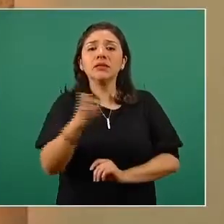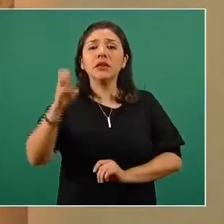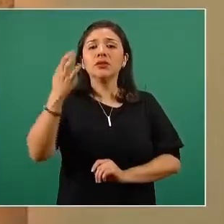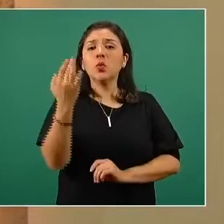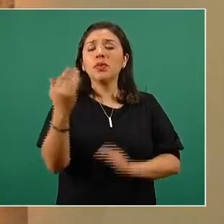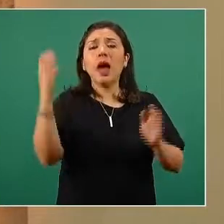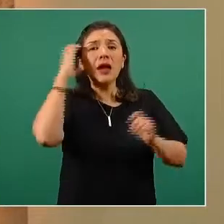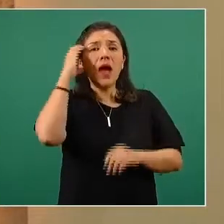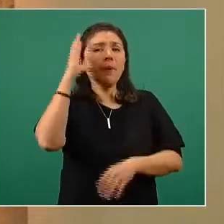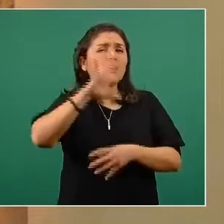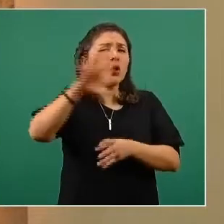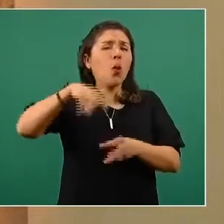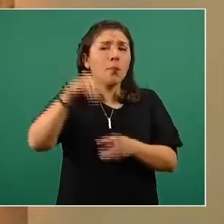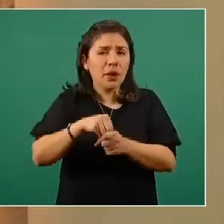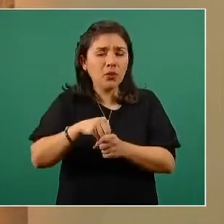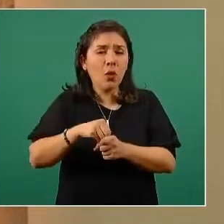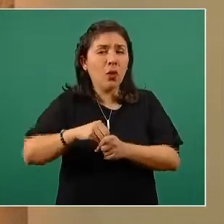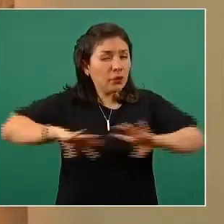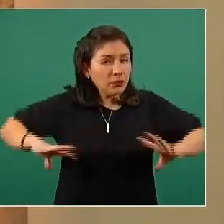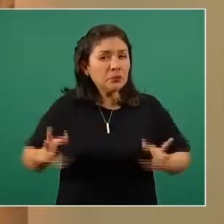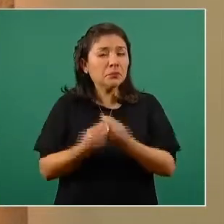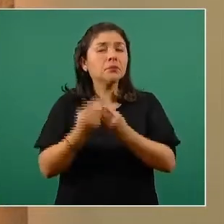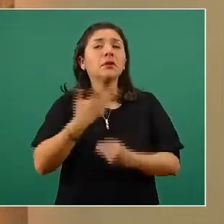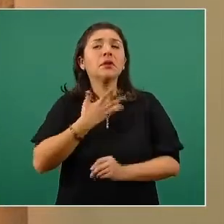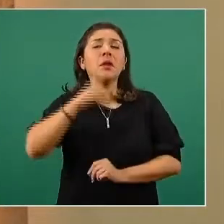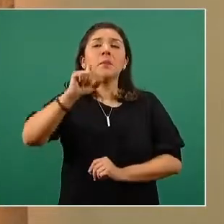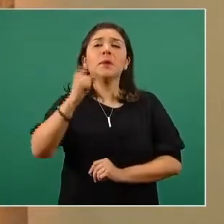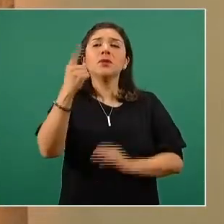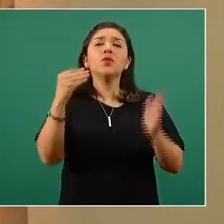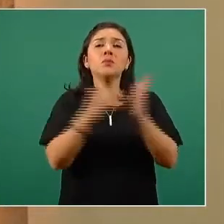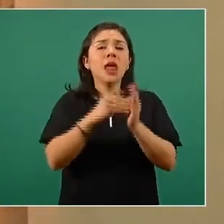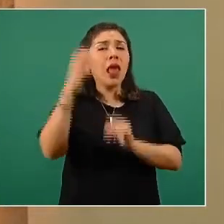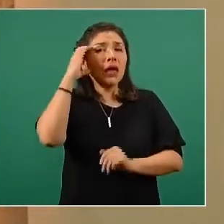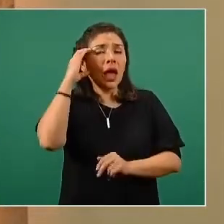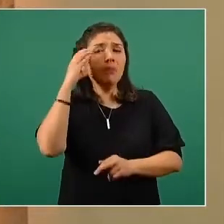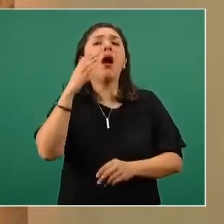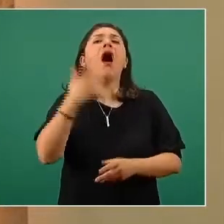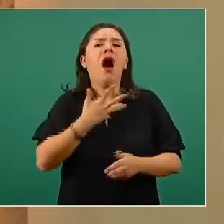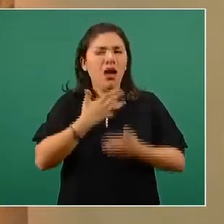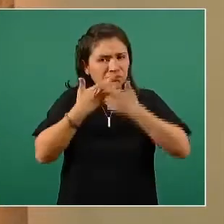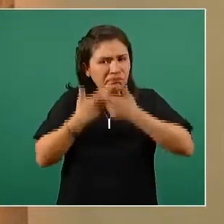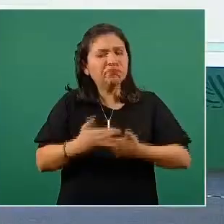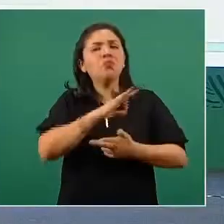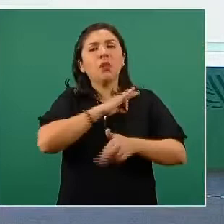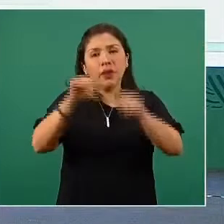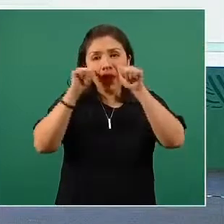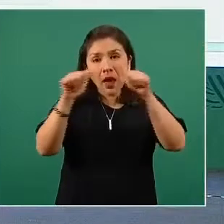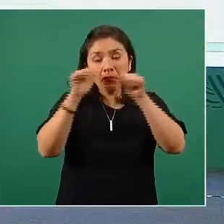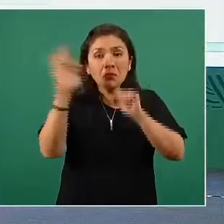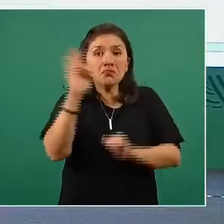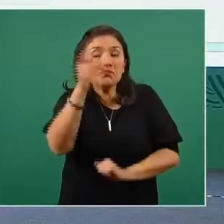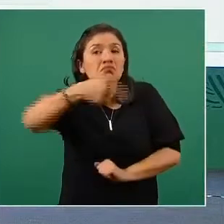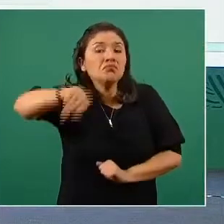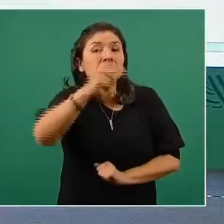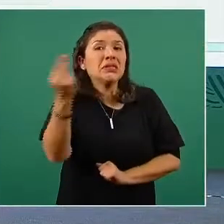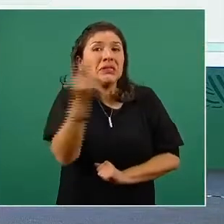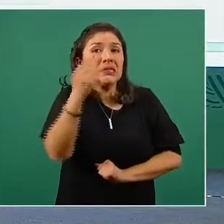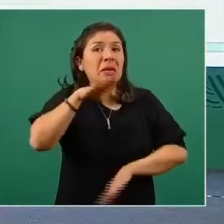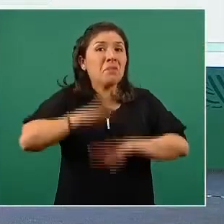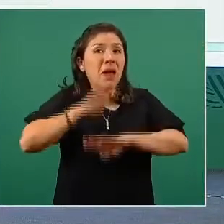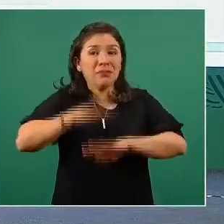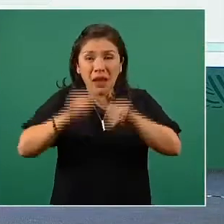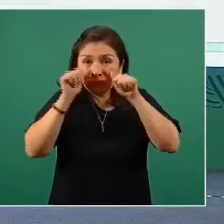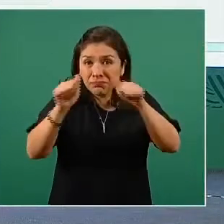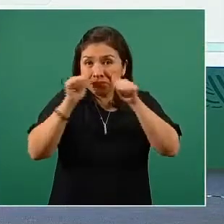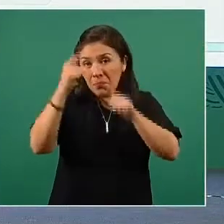32.350 camas totales, con un total de más de 21.000 camas disponibles en caso de que se vuelvan o se requirieran